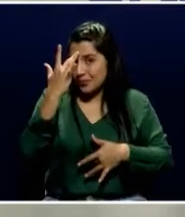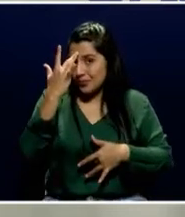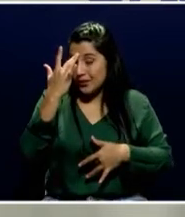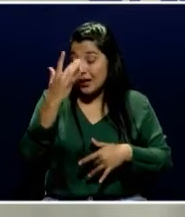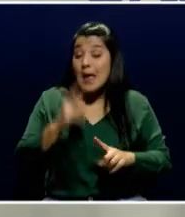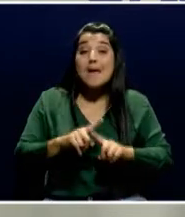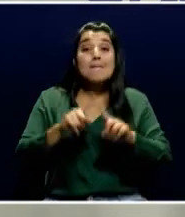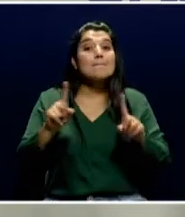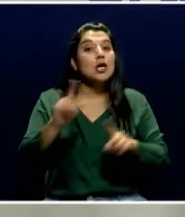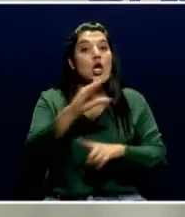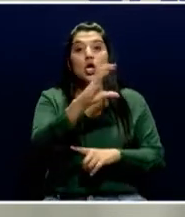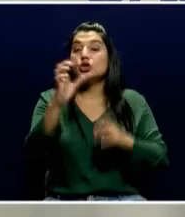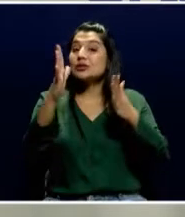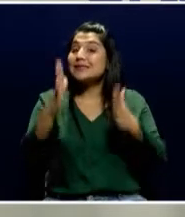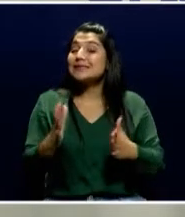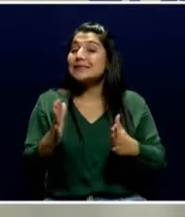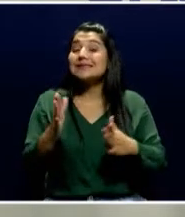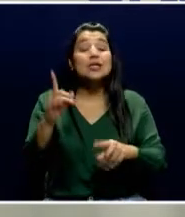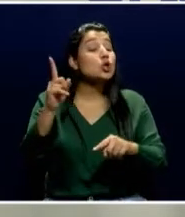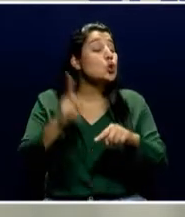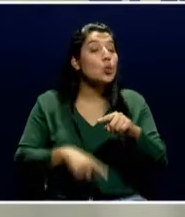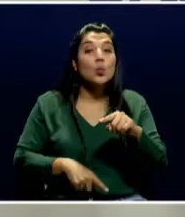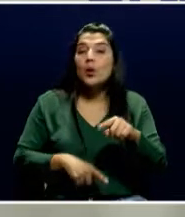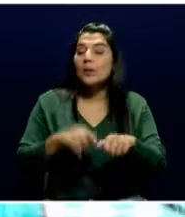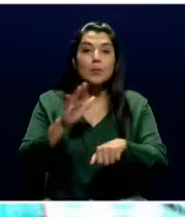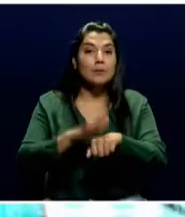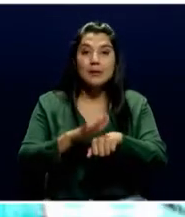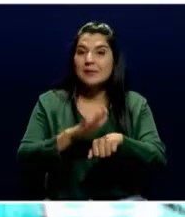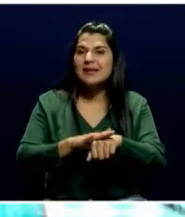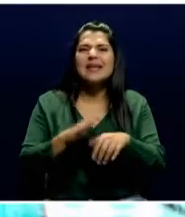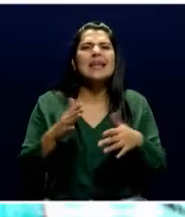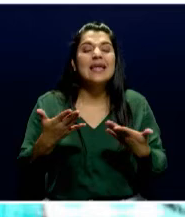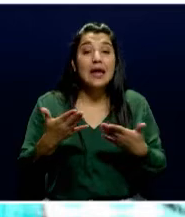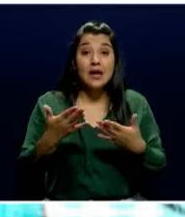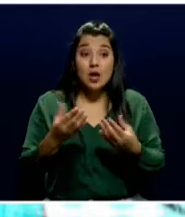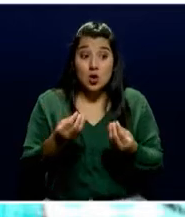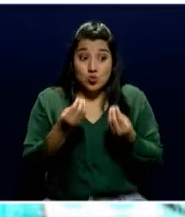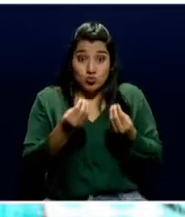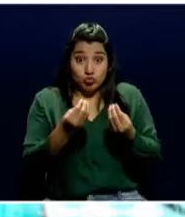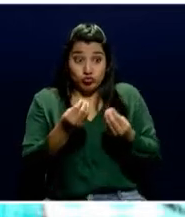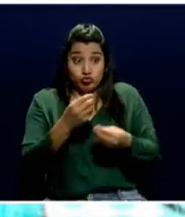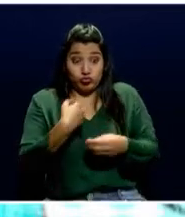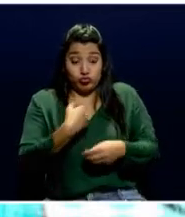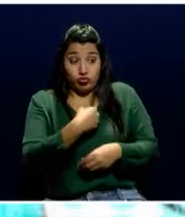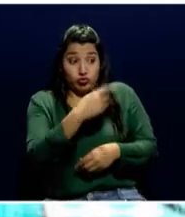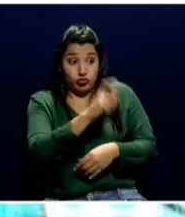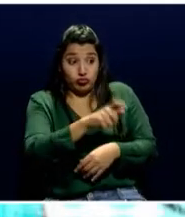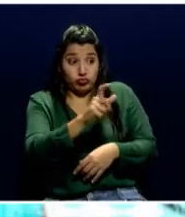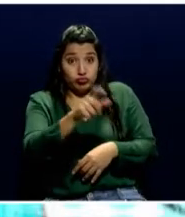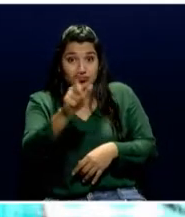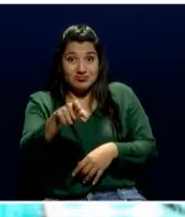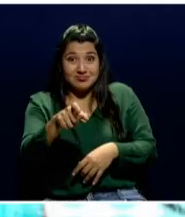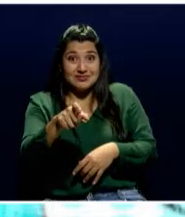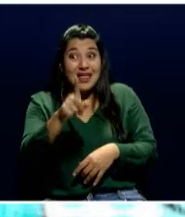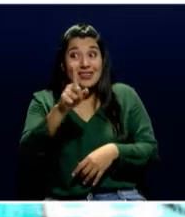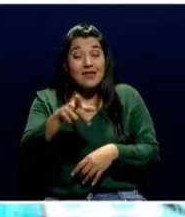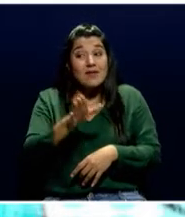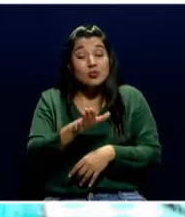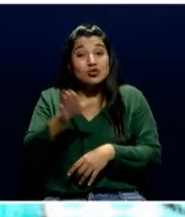las costarricenses, es permitir que muchos de nosotros tengamos que ir a los hospitales, porque es ahí